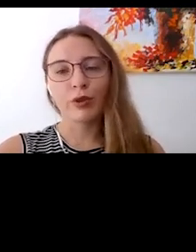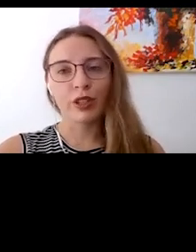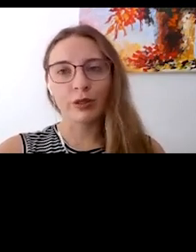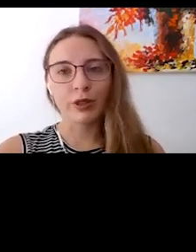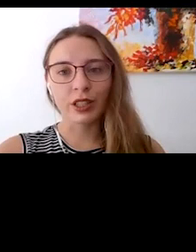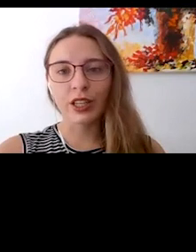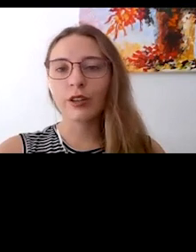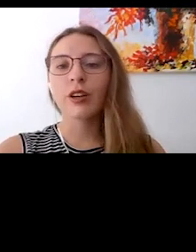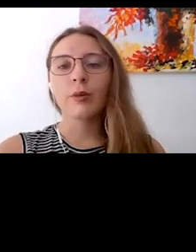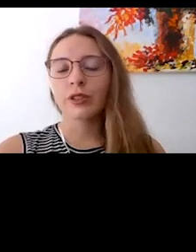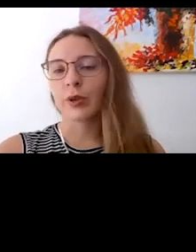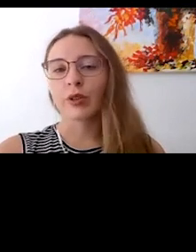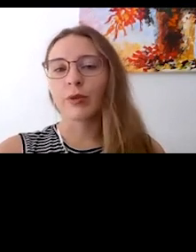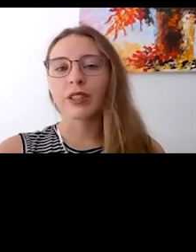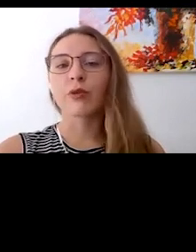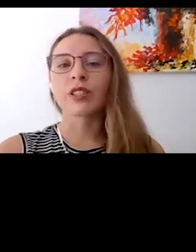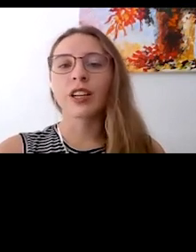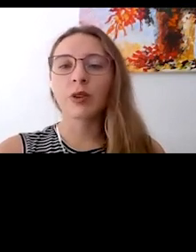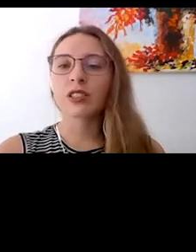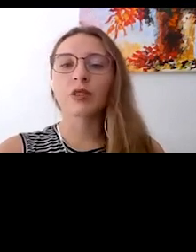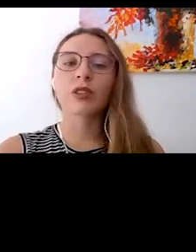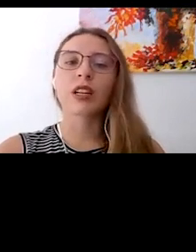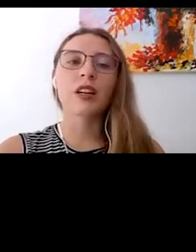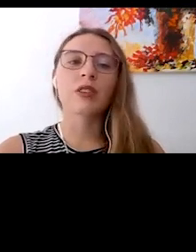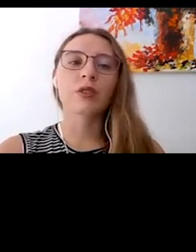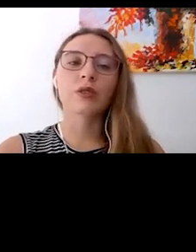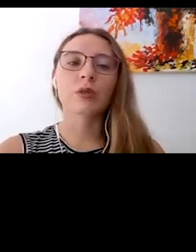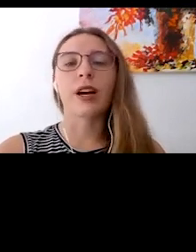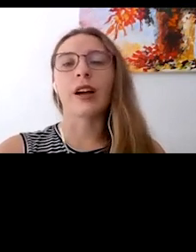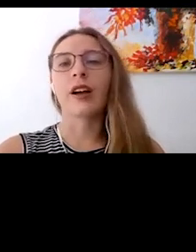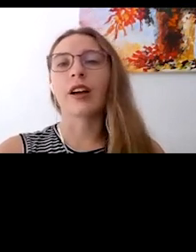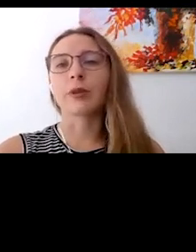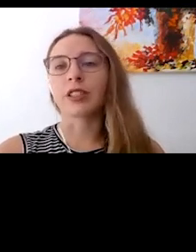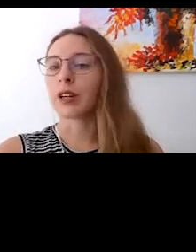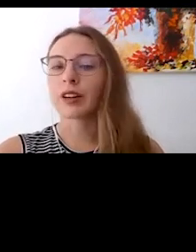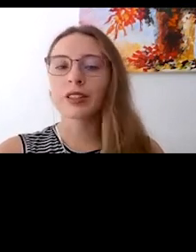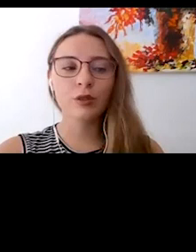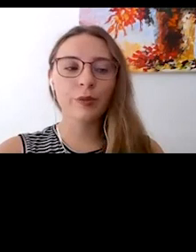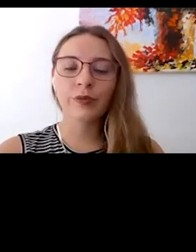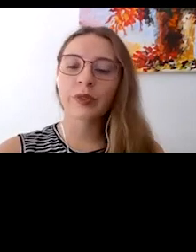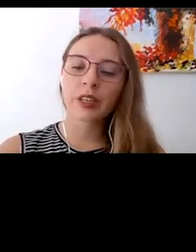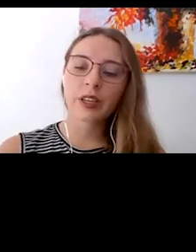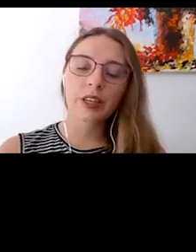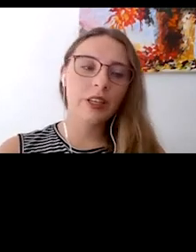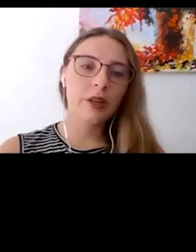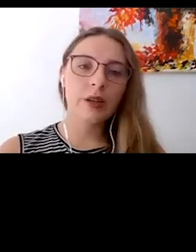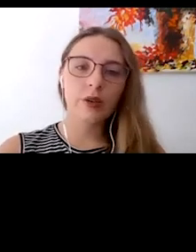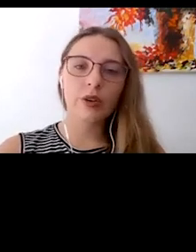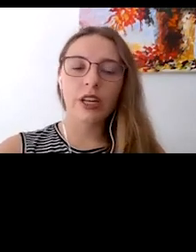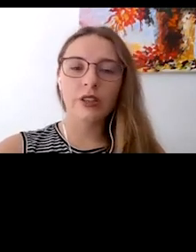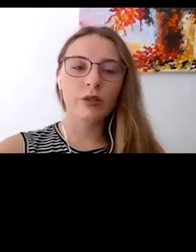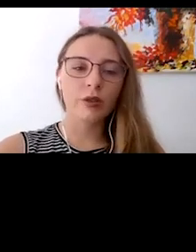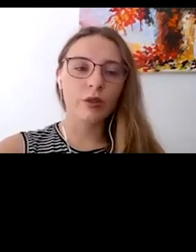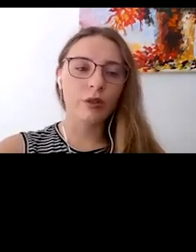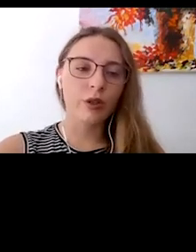documento perfectamente claro, pues bueno, no va a tener fuerza legal porque el Centro Federal no nos lo va a admitir para registro. Y